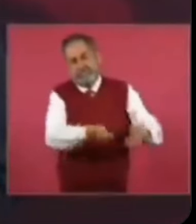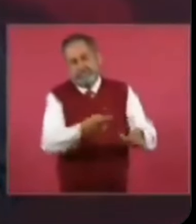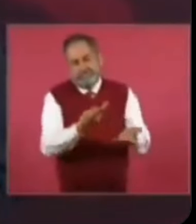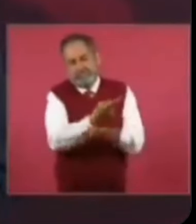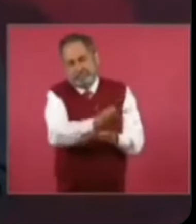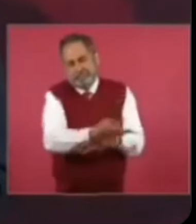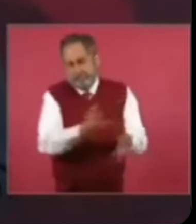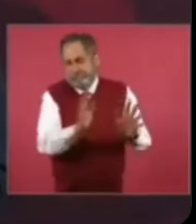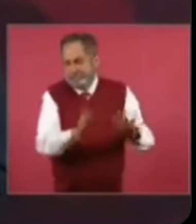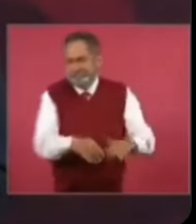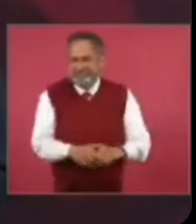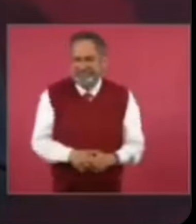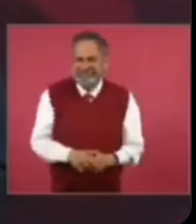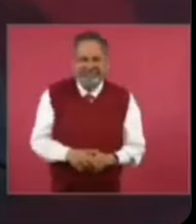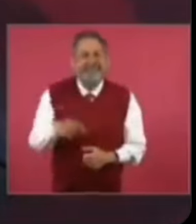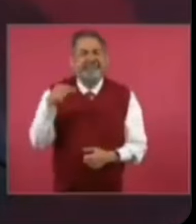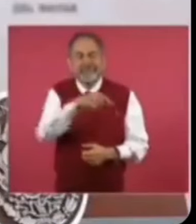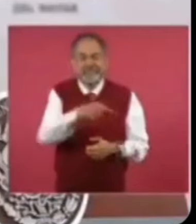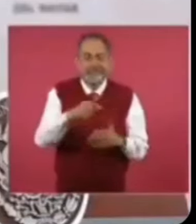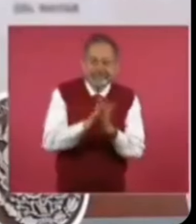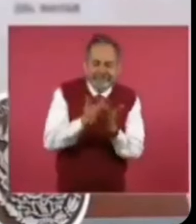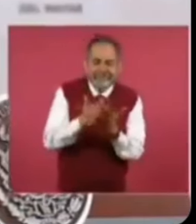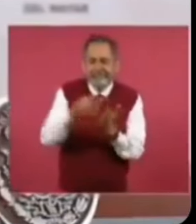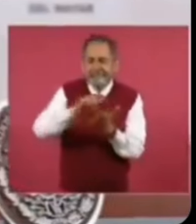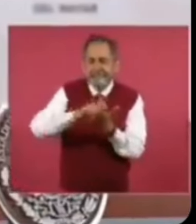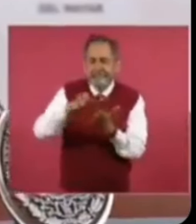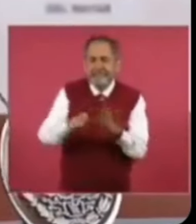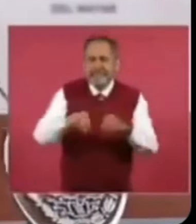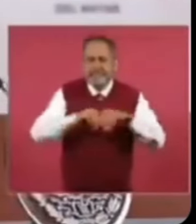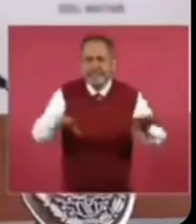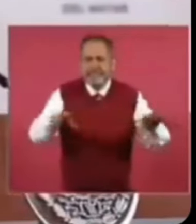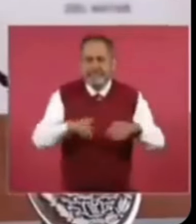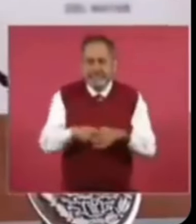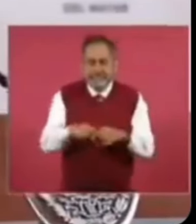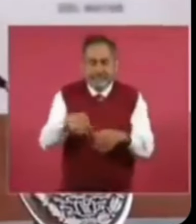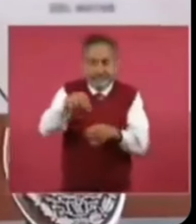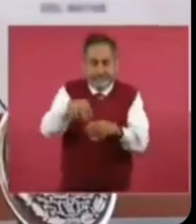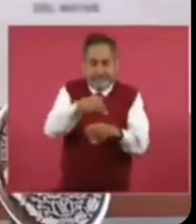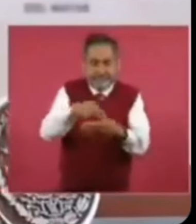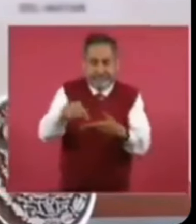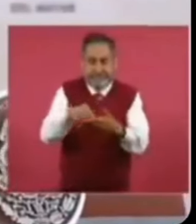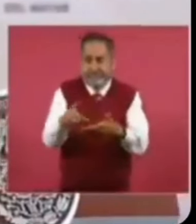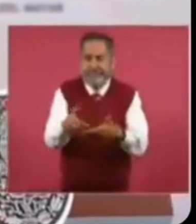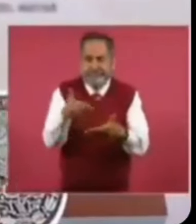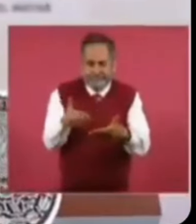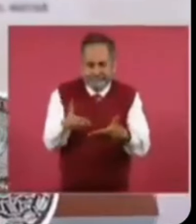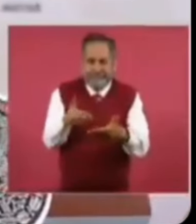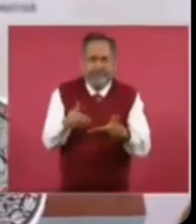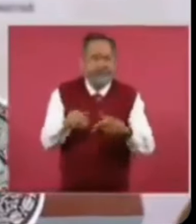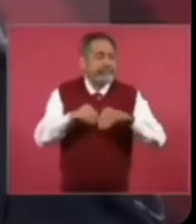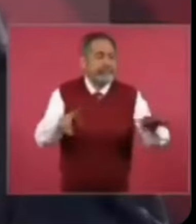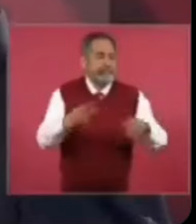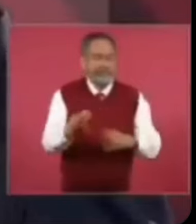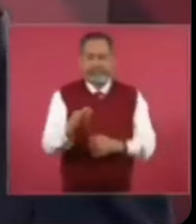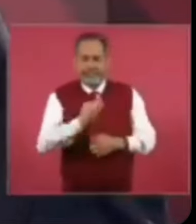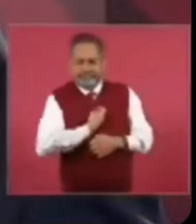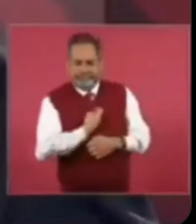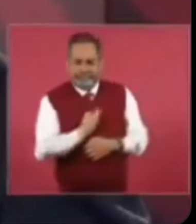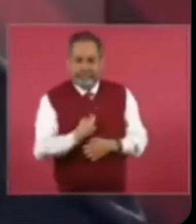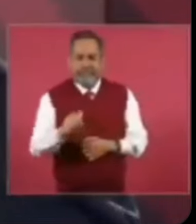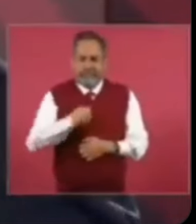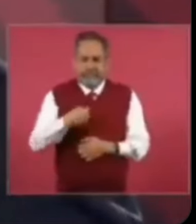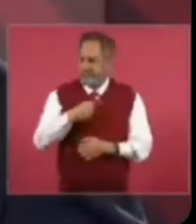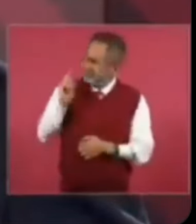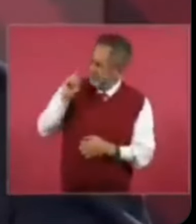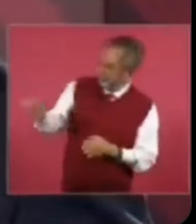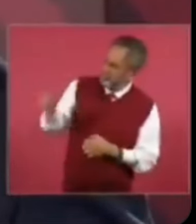2024. Hoy el presidente habla del gobernador de Sinaloa que ha salido involucrado en